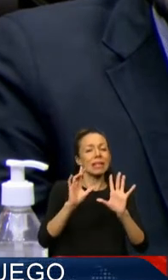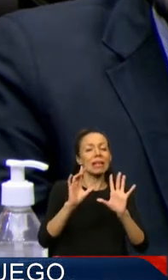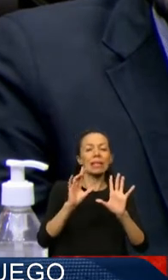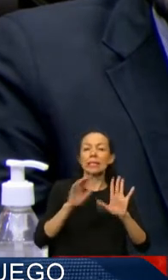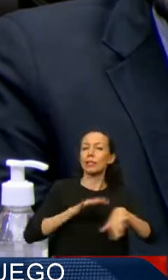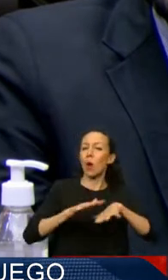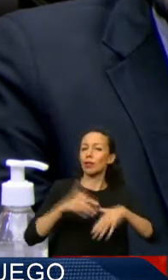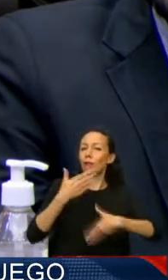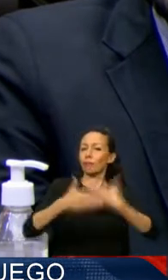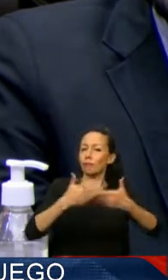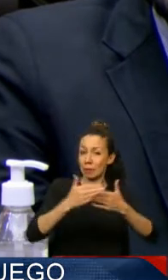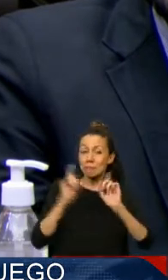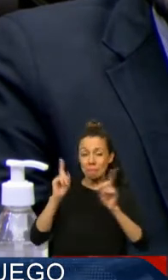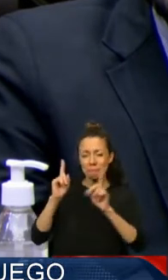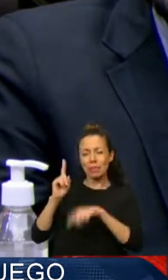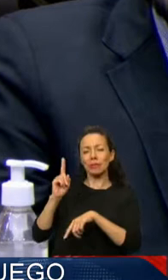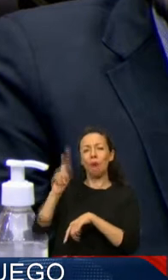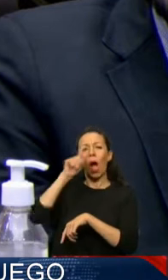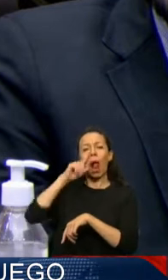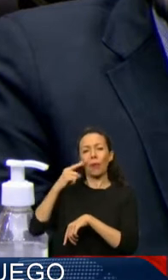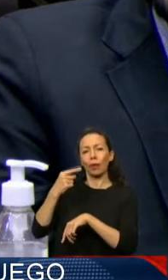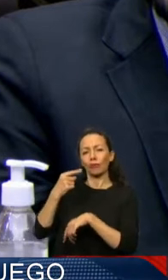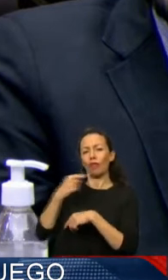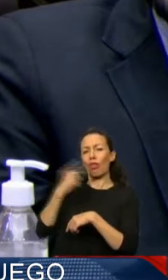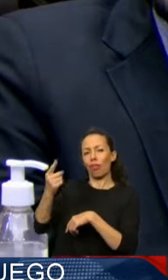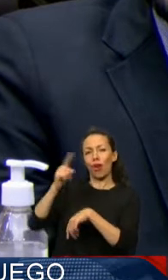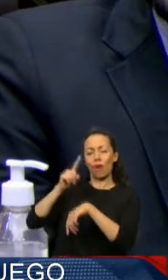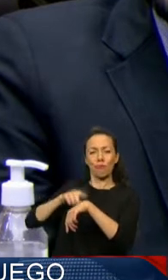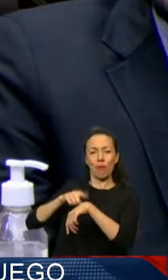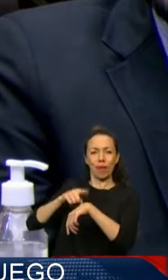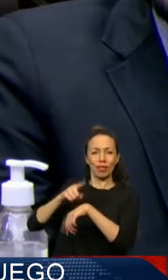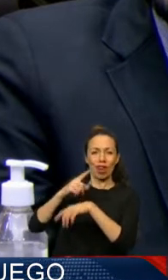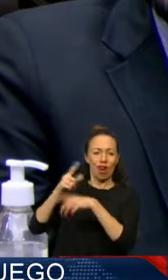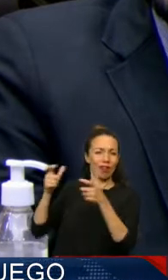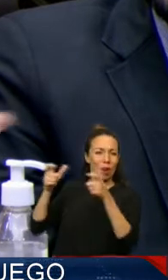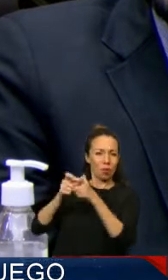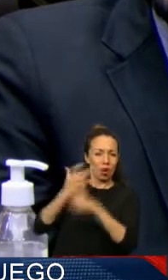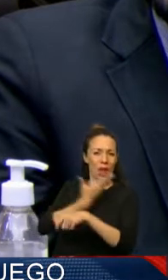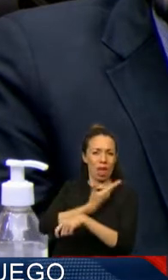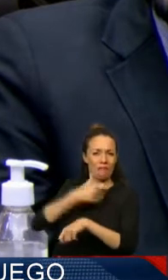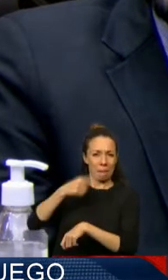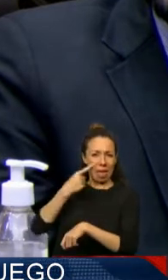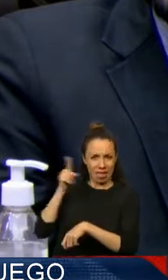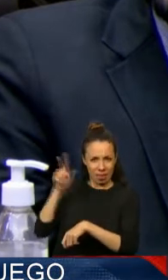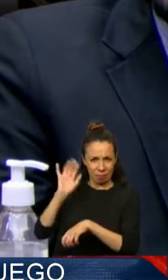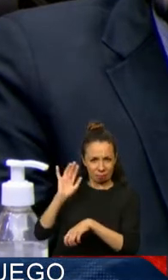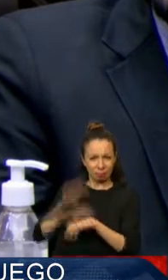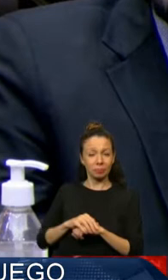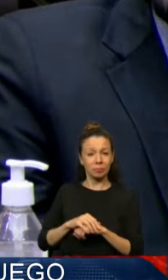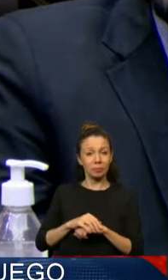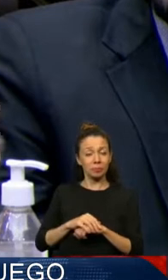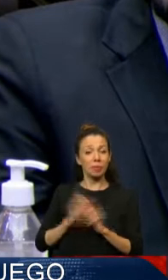Alberto Fernández del Fondo Monetario Internacional. Pero aún